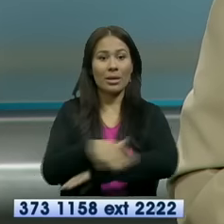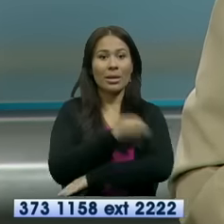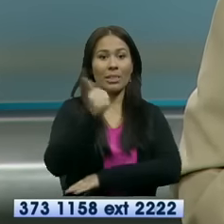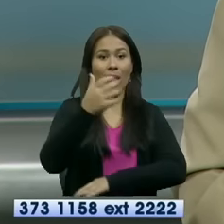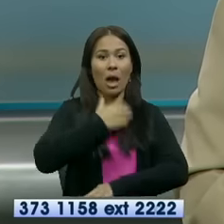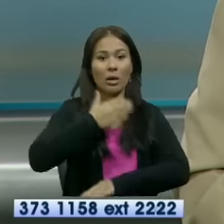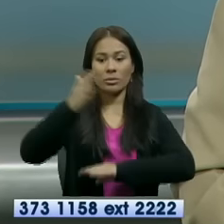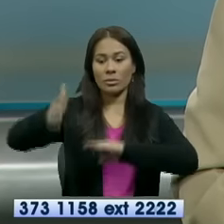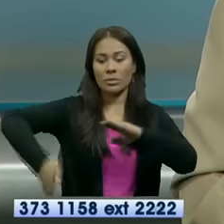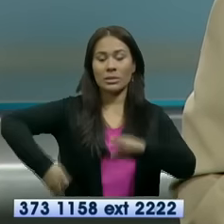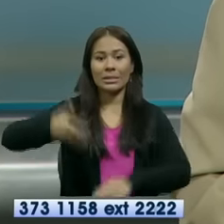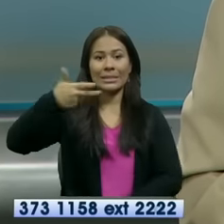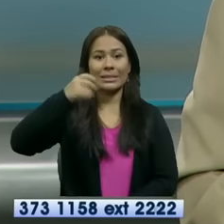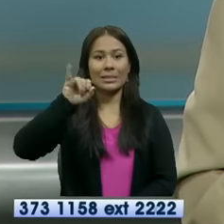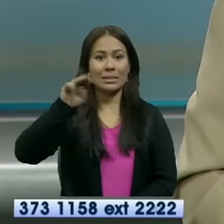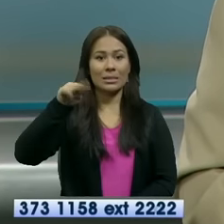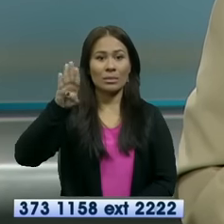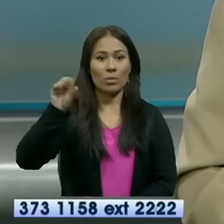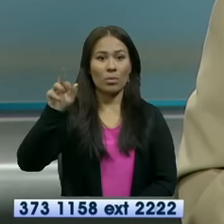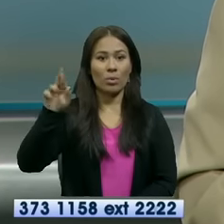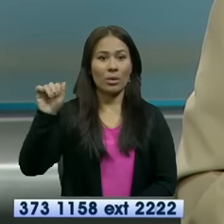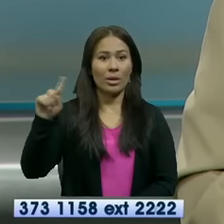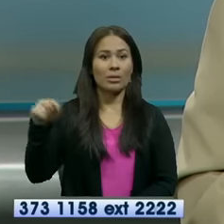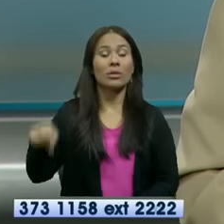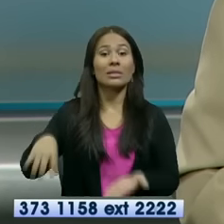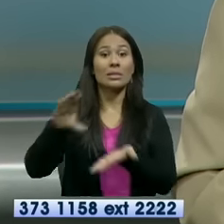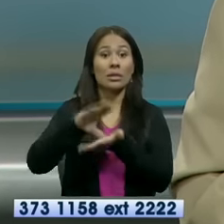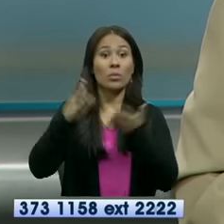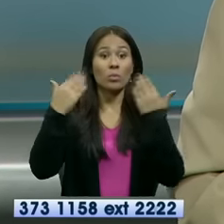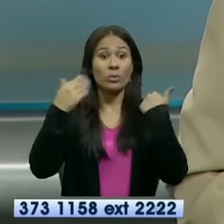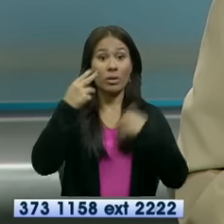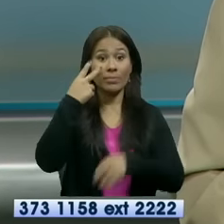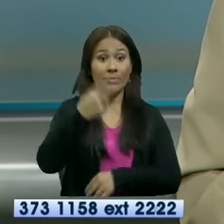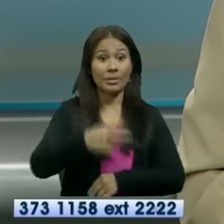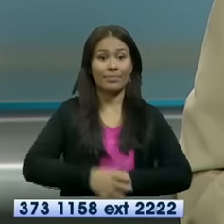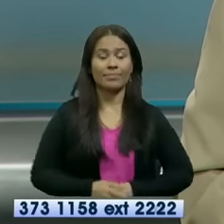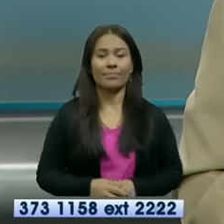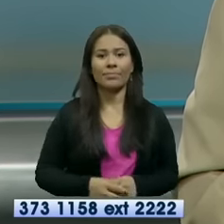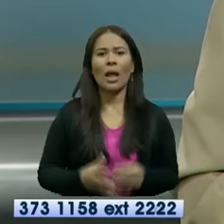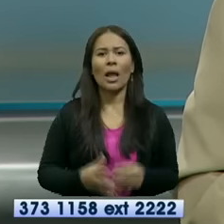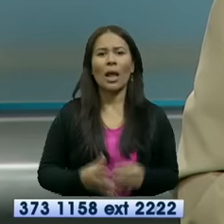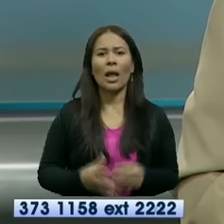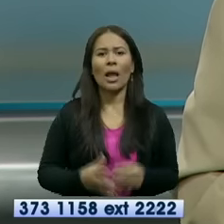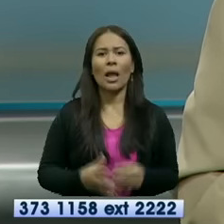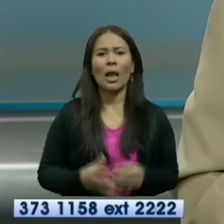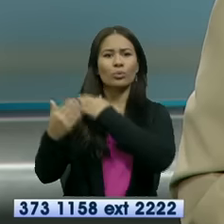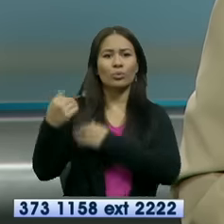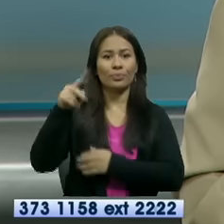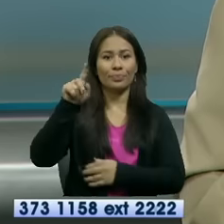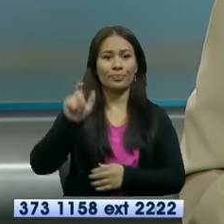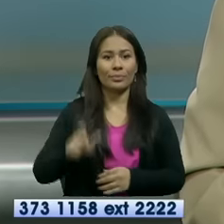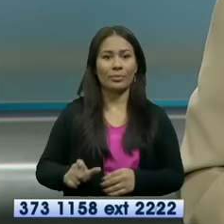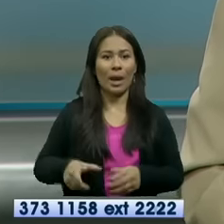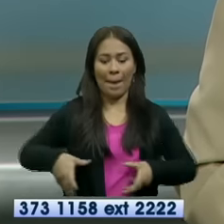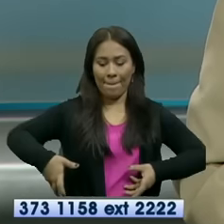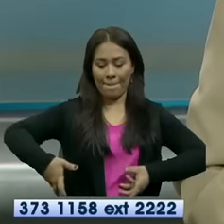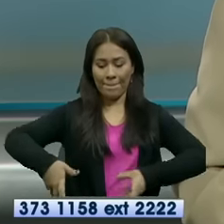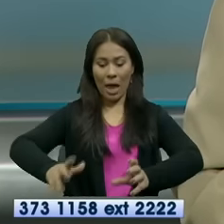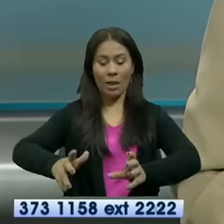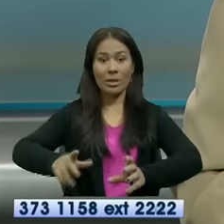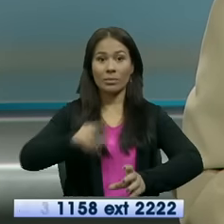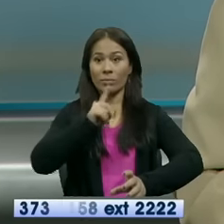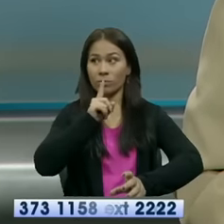y Chimborazo, en pleno corazón de Guayaquil, en pleno centro de Guayaquil. Hace algunos días, una de las piernas del monumento